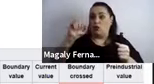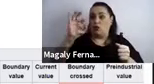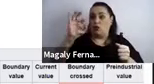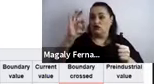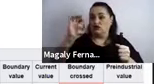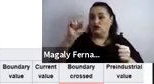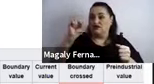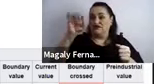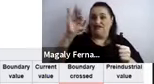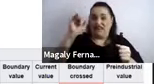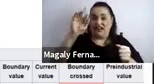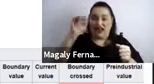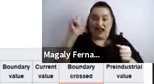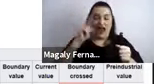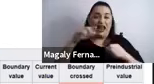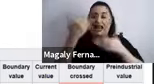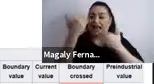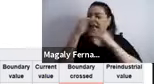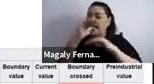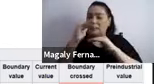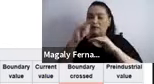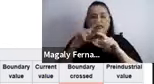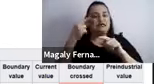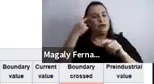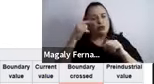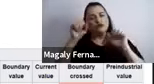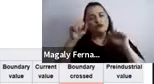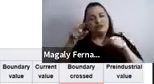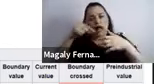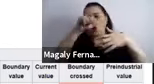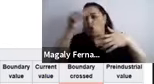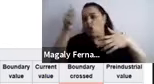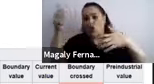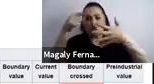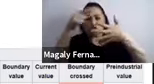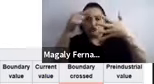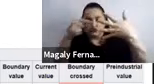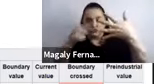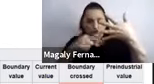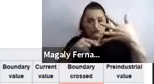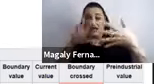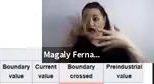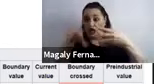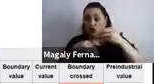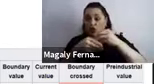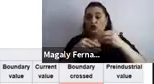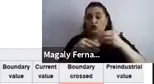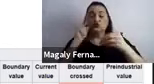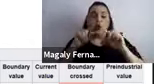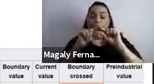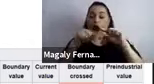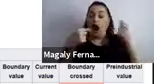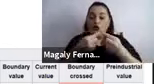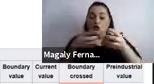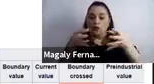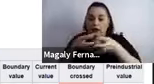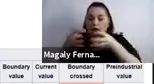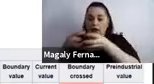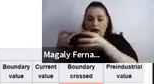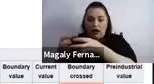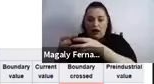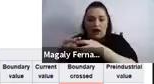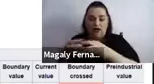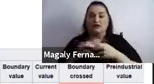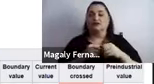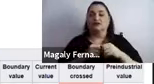los límites. Podríamos pensar en otros o quizás incluso agrupar algunos de ellos, como la